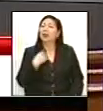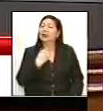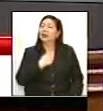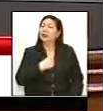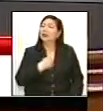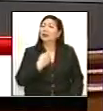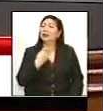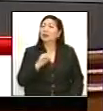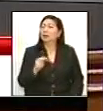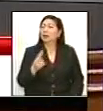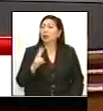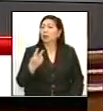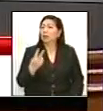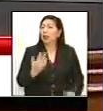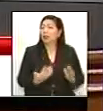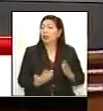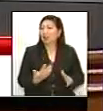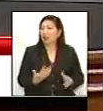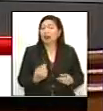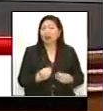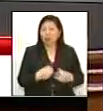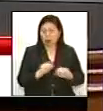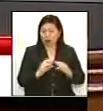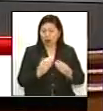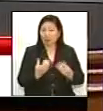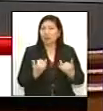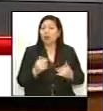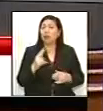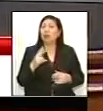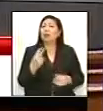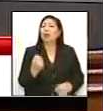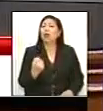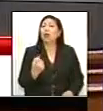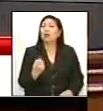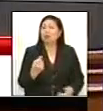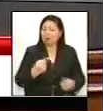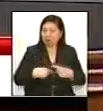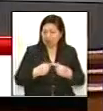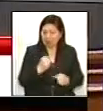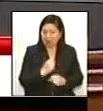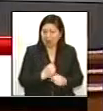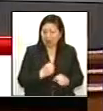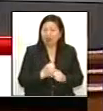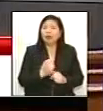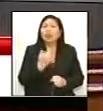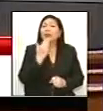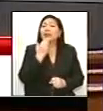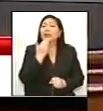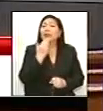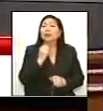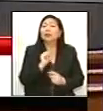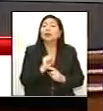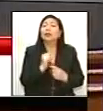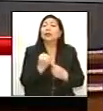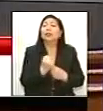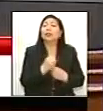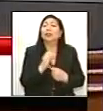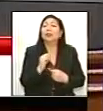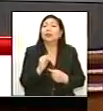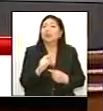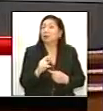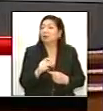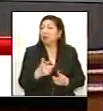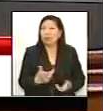indignada, desde el 2015, soy congresista desde el 2011, que vengo trabajando, ¿con quién? Con la sociedad civil, que son para